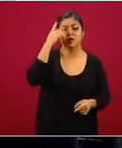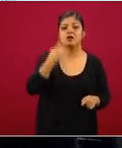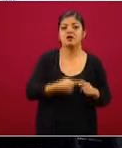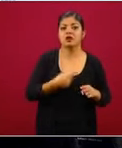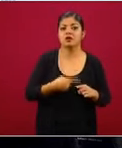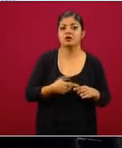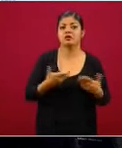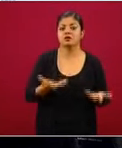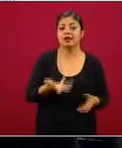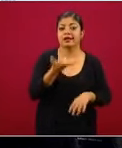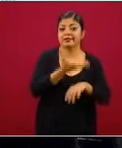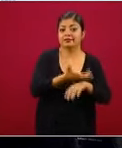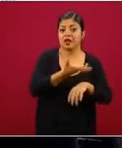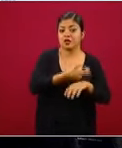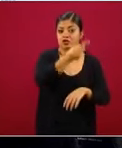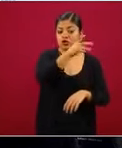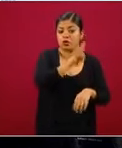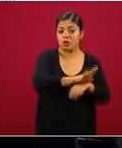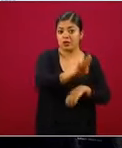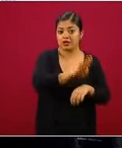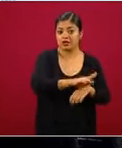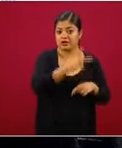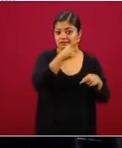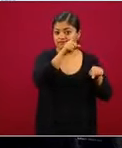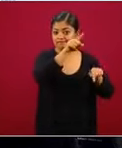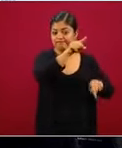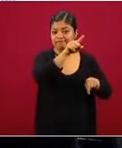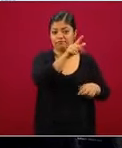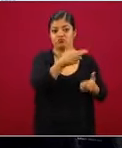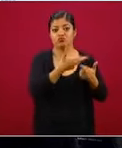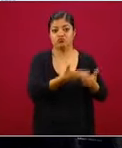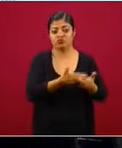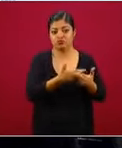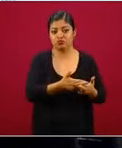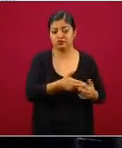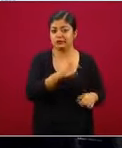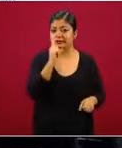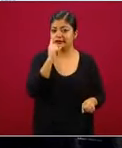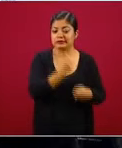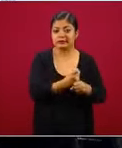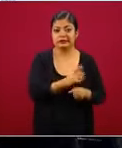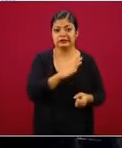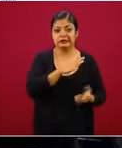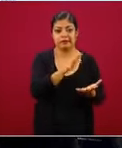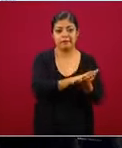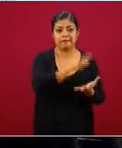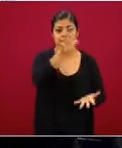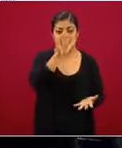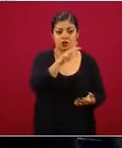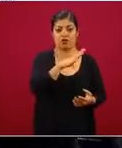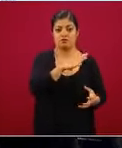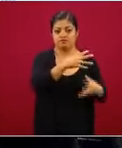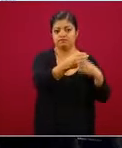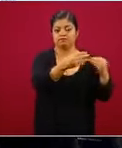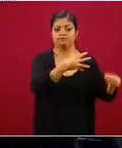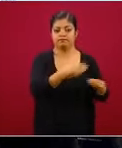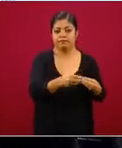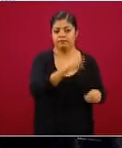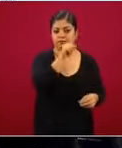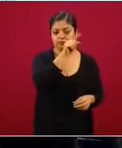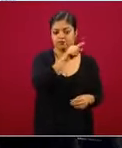países como Estados Unidos y Brasil, en lo que se refiere a la cantidad o a la carga de casos, las que mantienen todavía